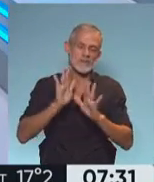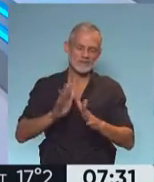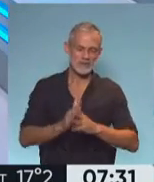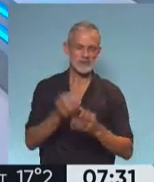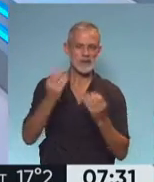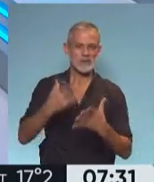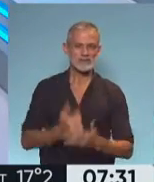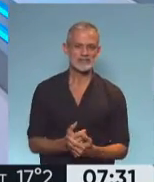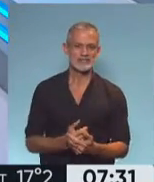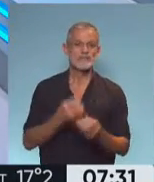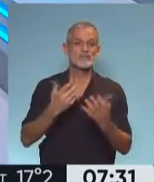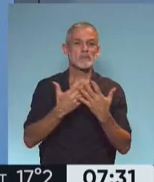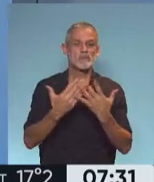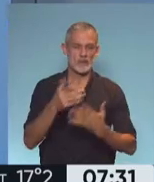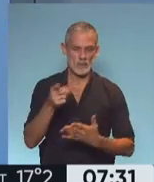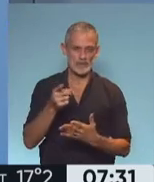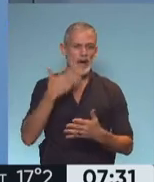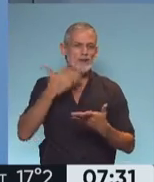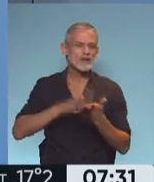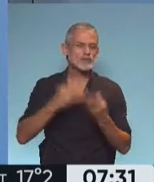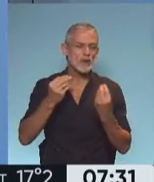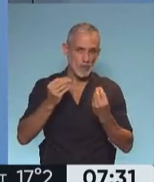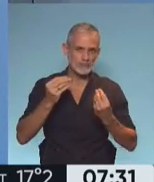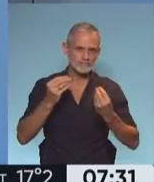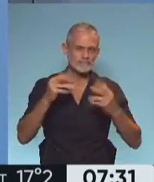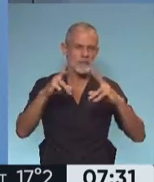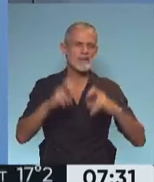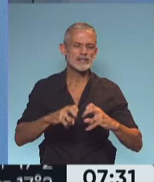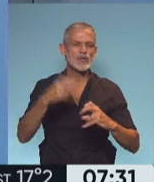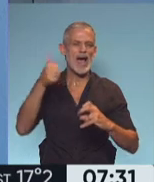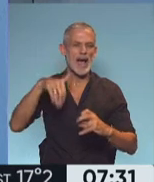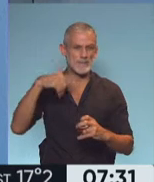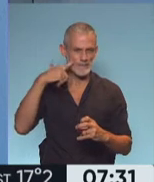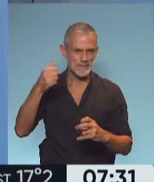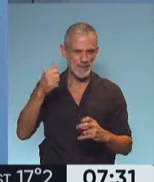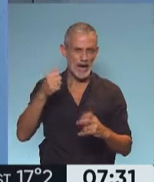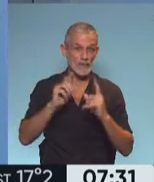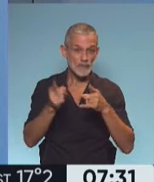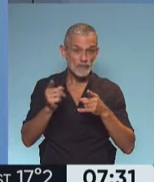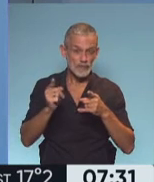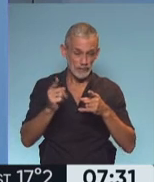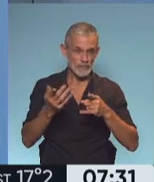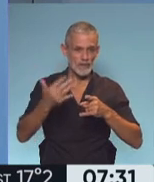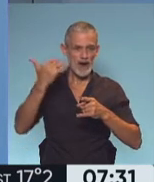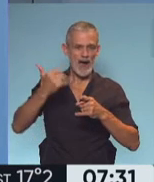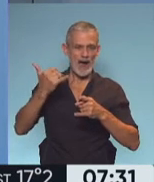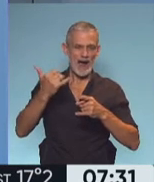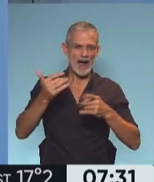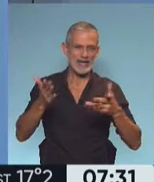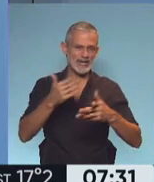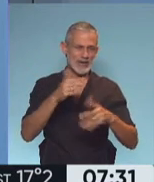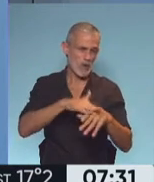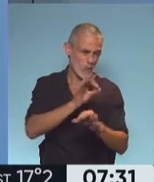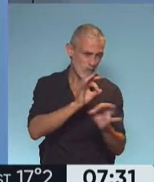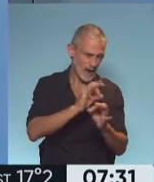néstor buen día muy buen día vamos a hablar de la causa amia porque la causa amia que todavía sigue impune tiene una novedad y una novedad